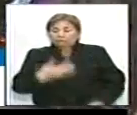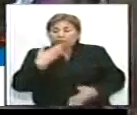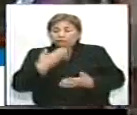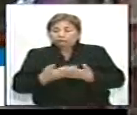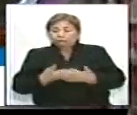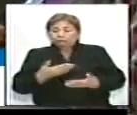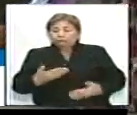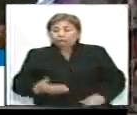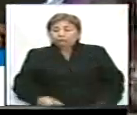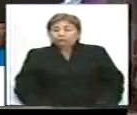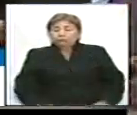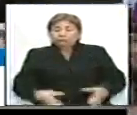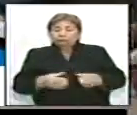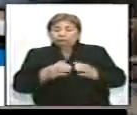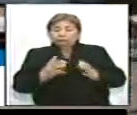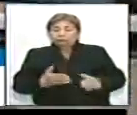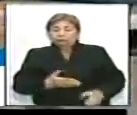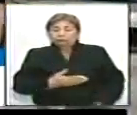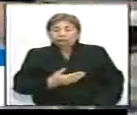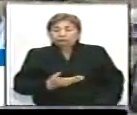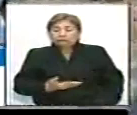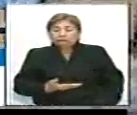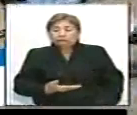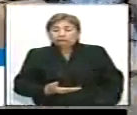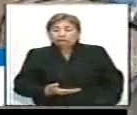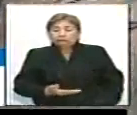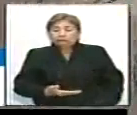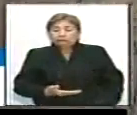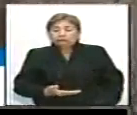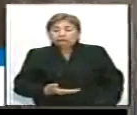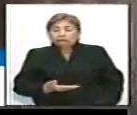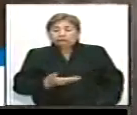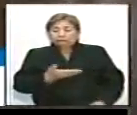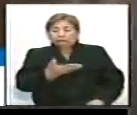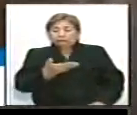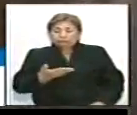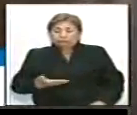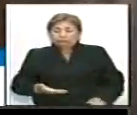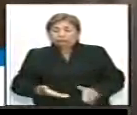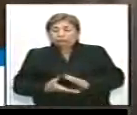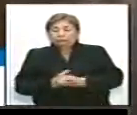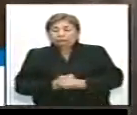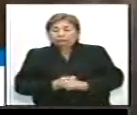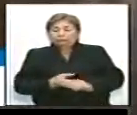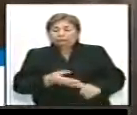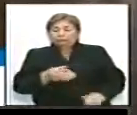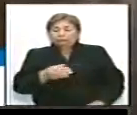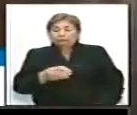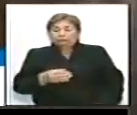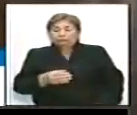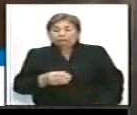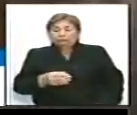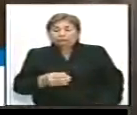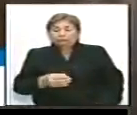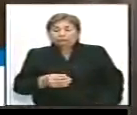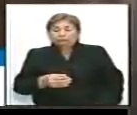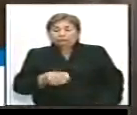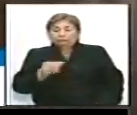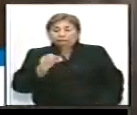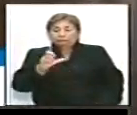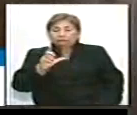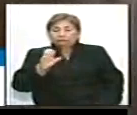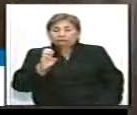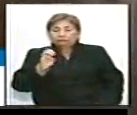Gracias, congresista. Se le da la bienvenida a nuestro colega congresista Clayton